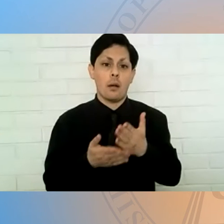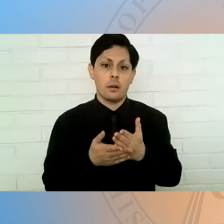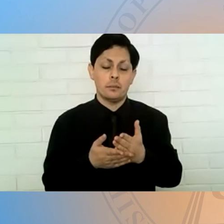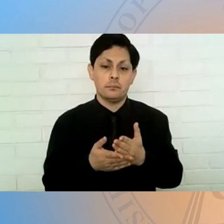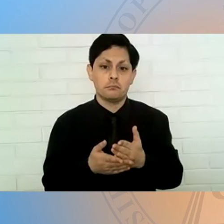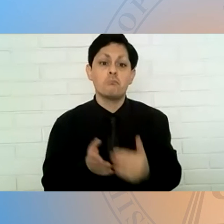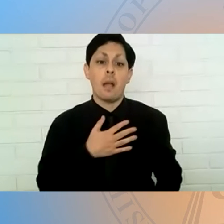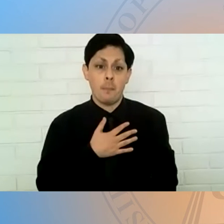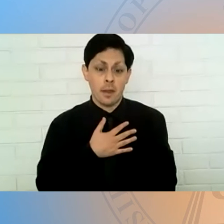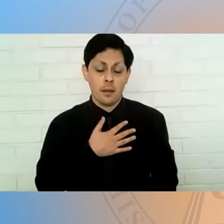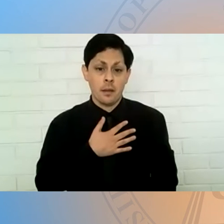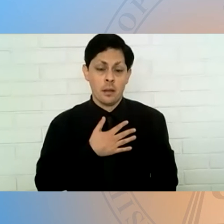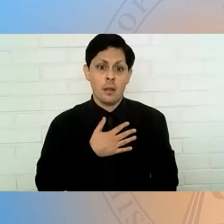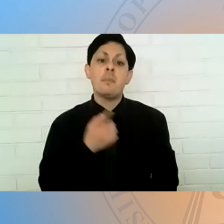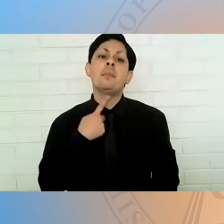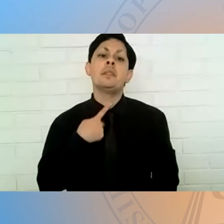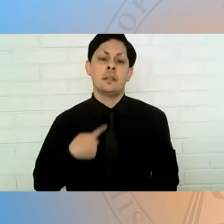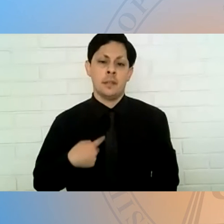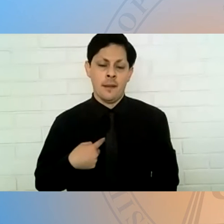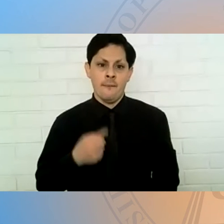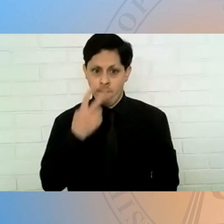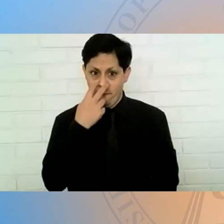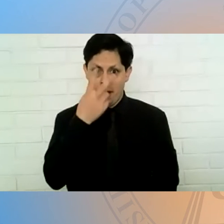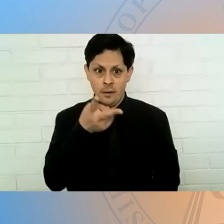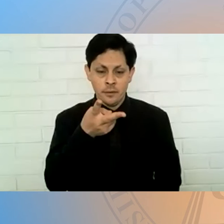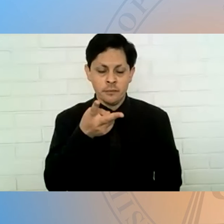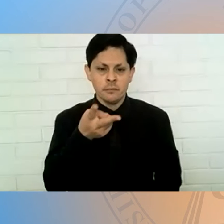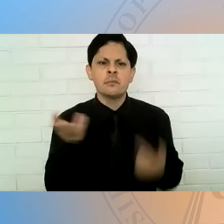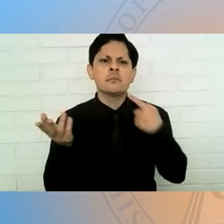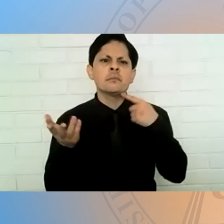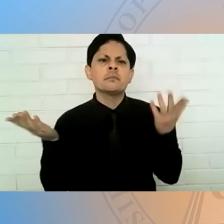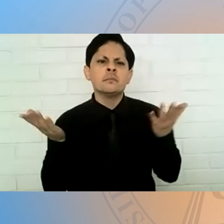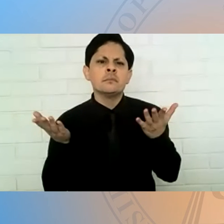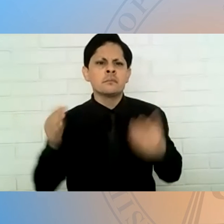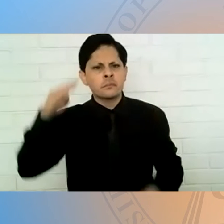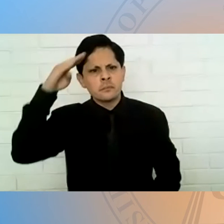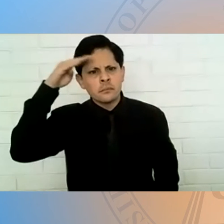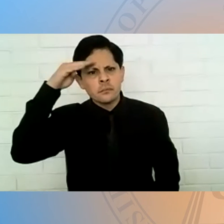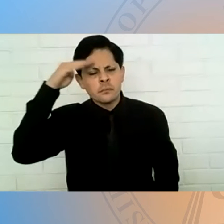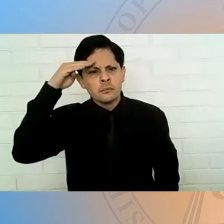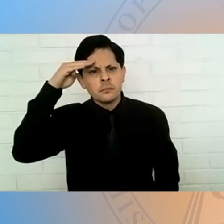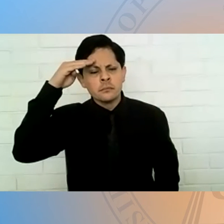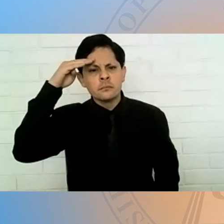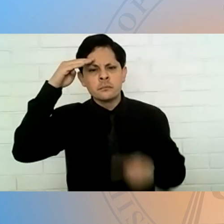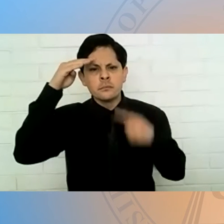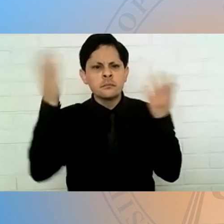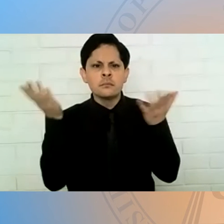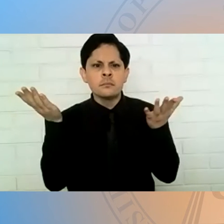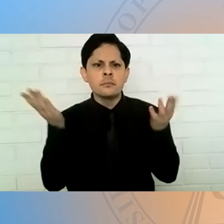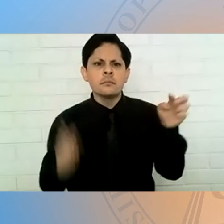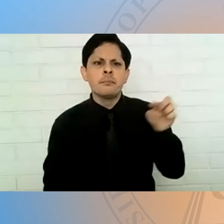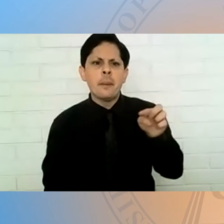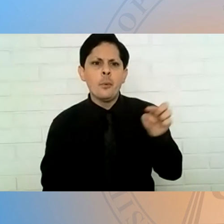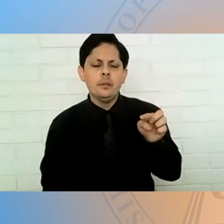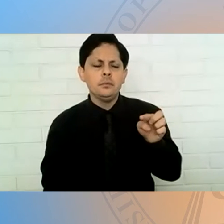Me interesa ver la experiencia, me interesa ver qué pasó con los apoderados, con la comunidad, porque yo pienso